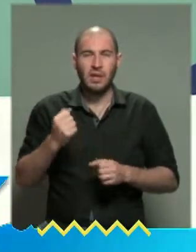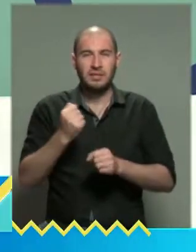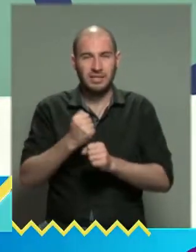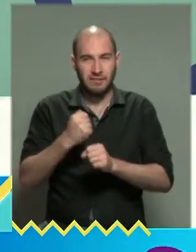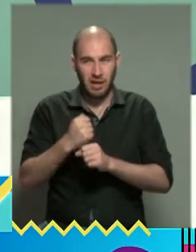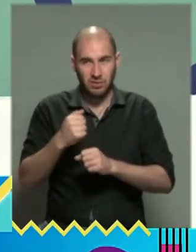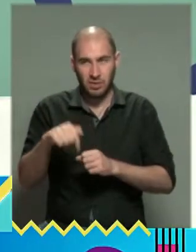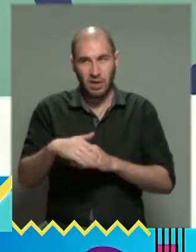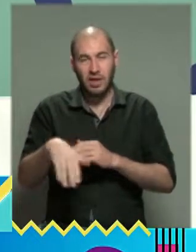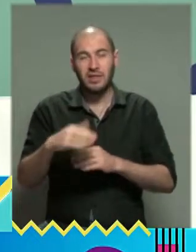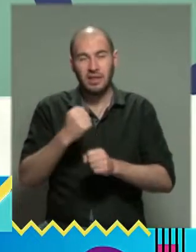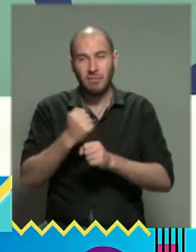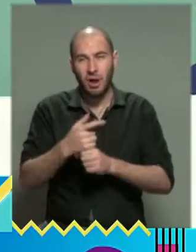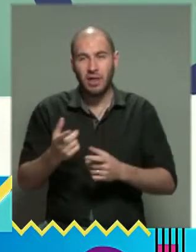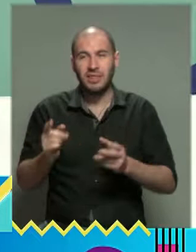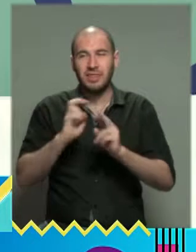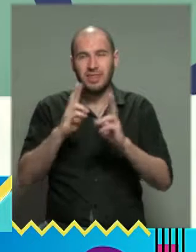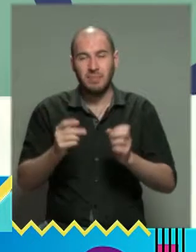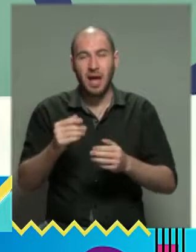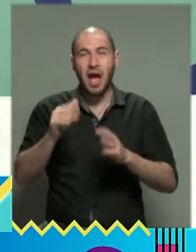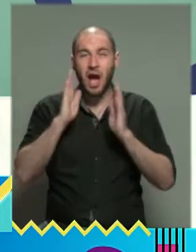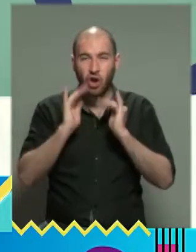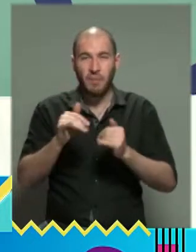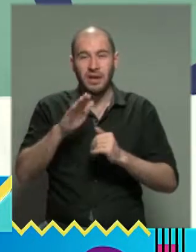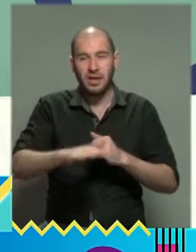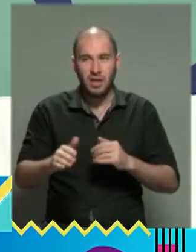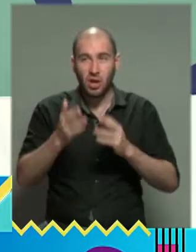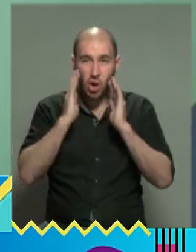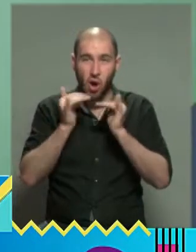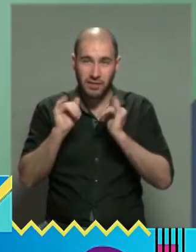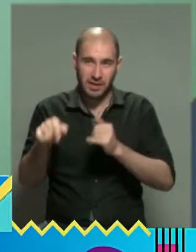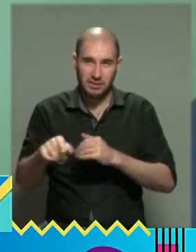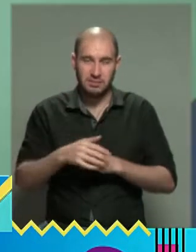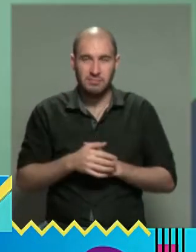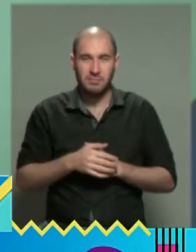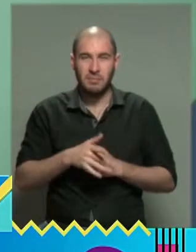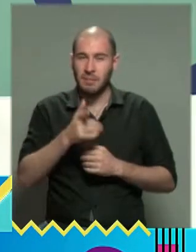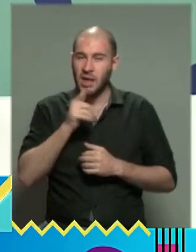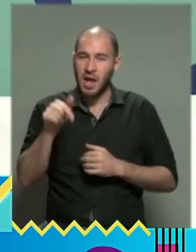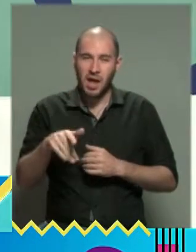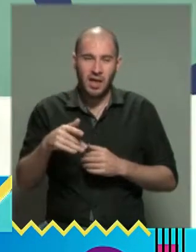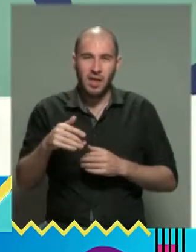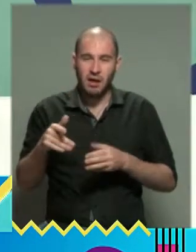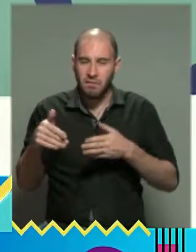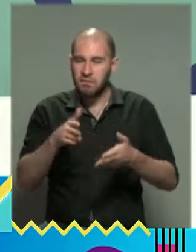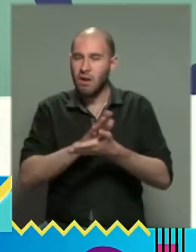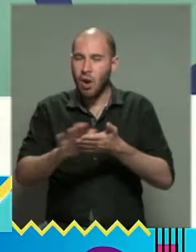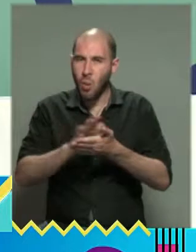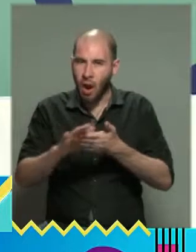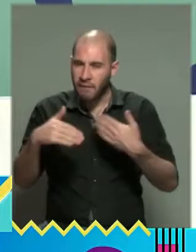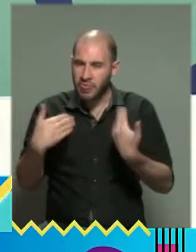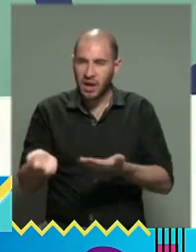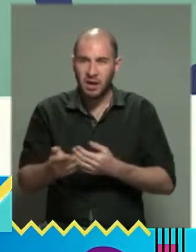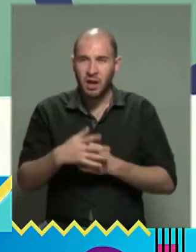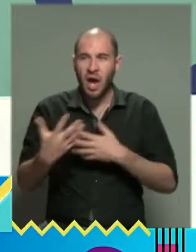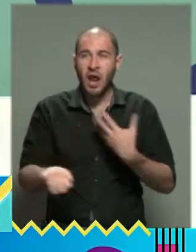estoy trabajando y he trabajado con el tema de la adolescencia y la niñez, los adolescentes. Yo creo que hay que darle un rumbo nuevo, hay